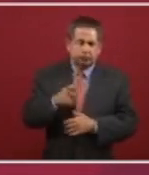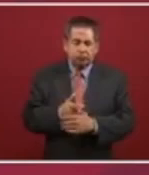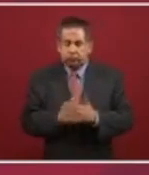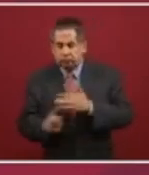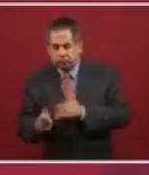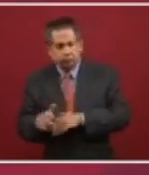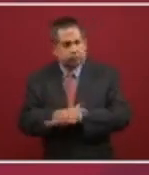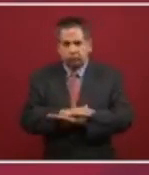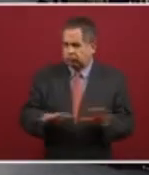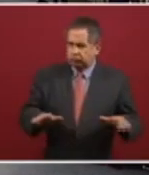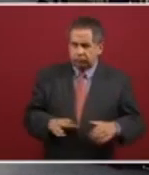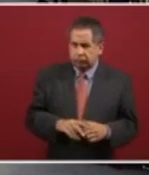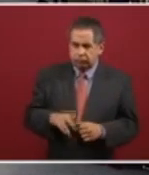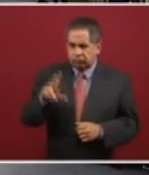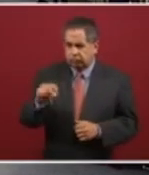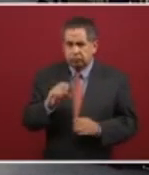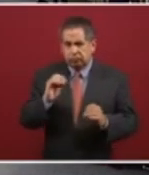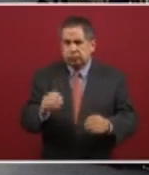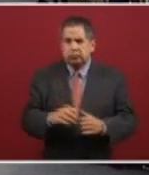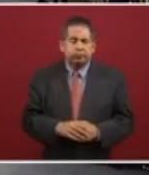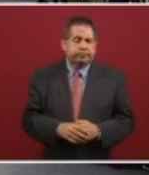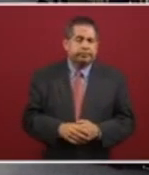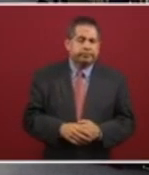sobornos o